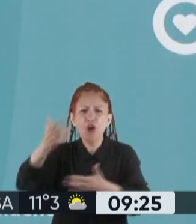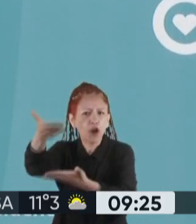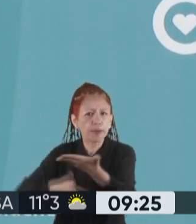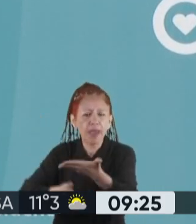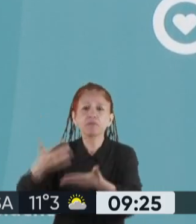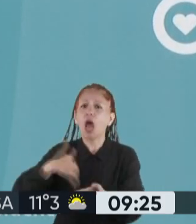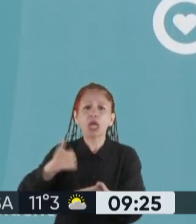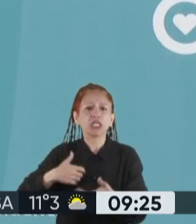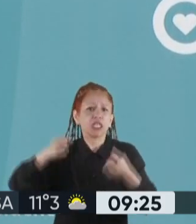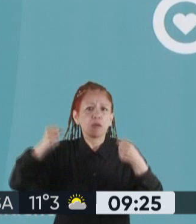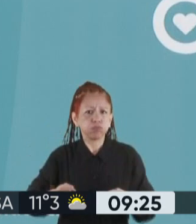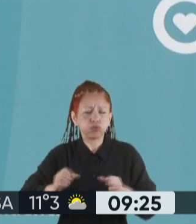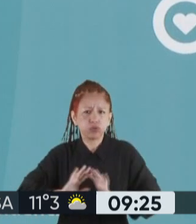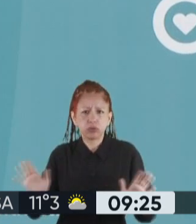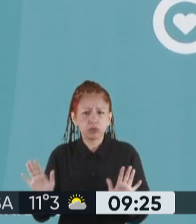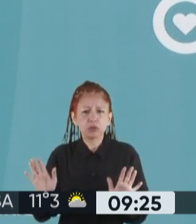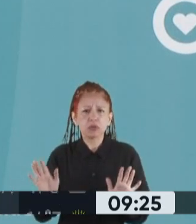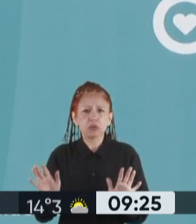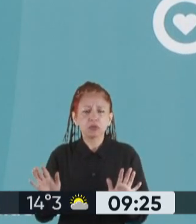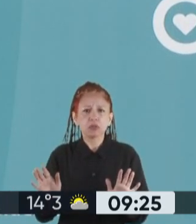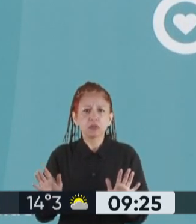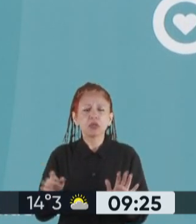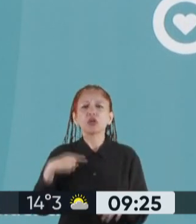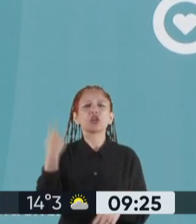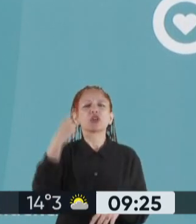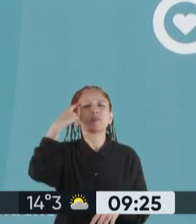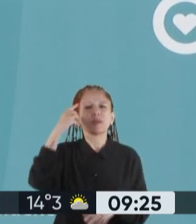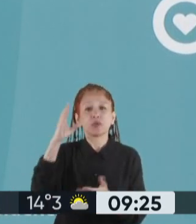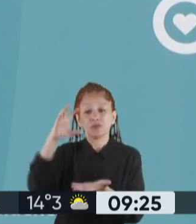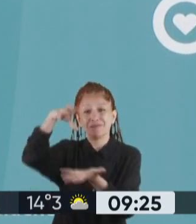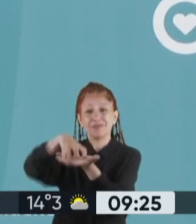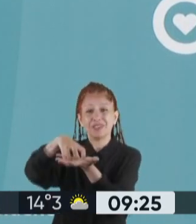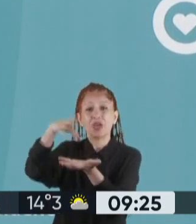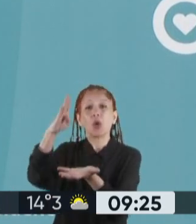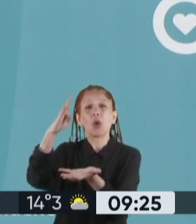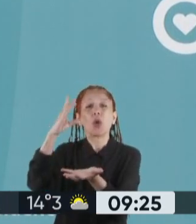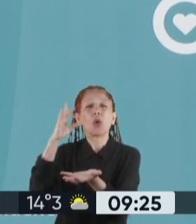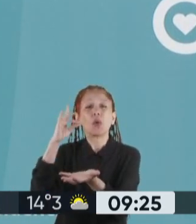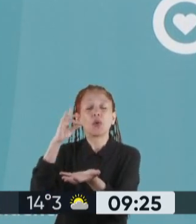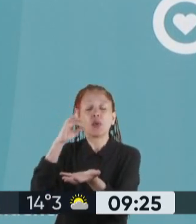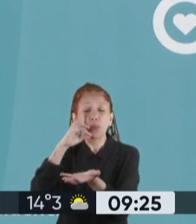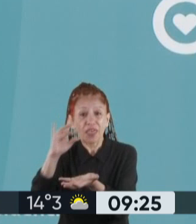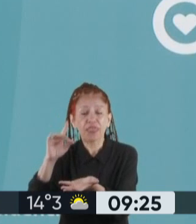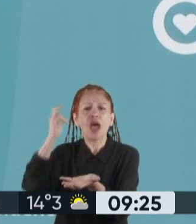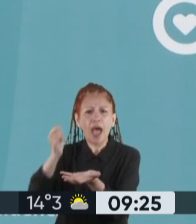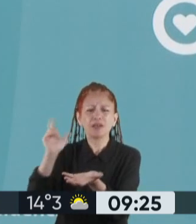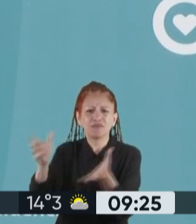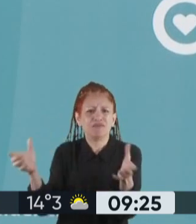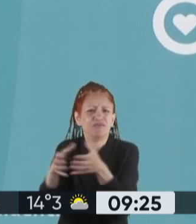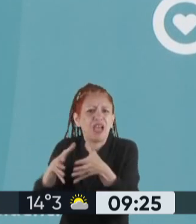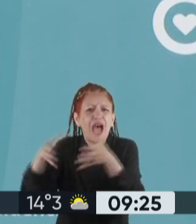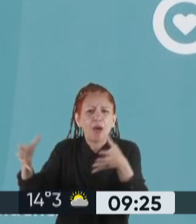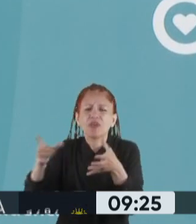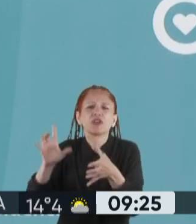su posición, y no creemos que las posturas del BID, que tiene un directorio amplio y una conducción amplia, dependan de